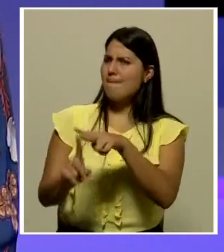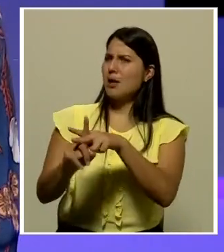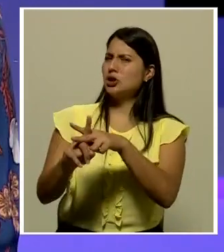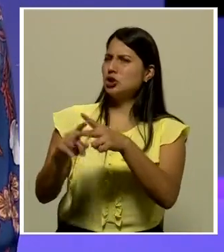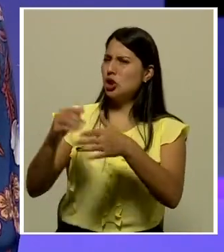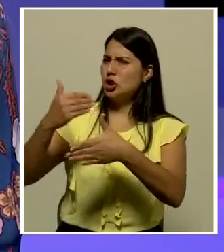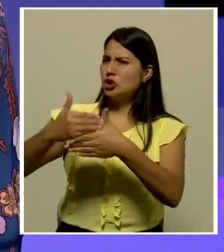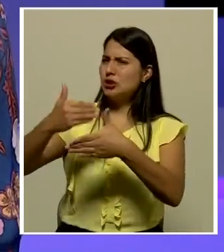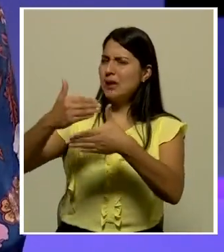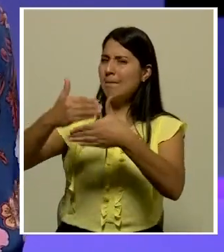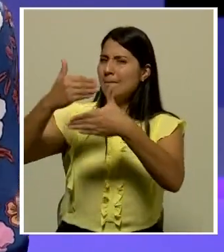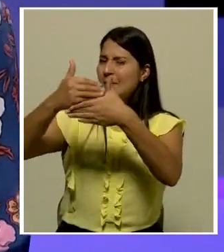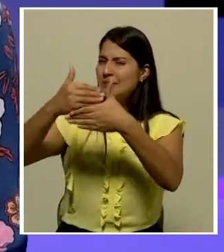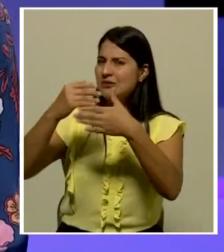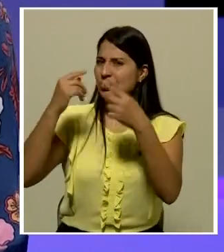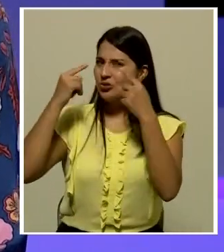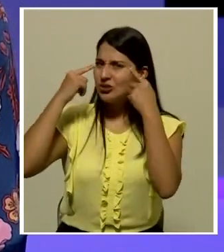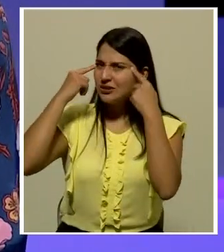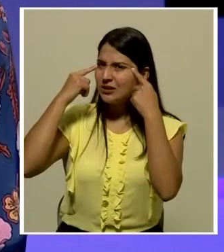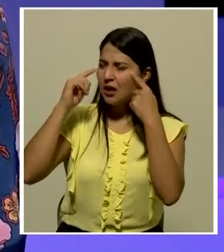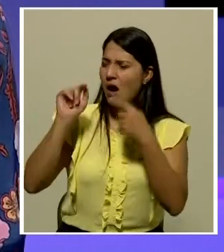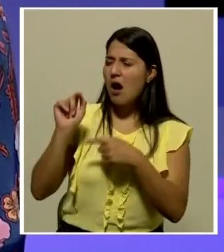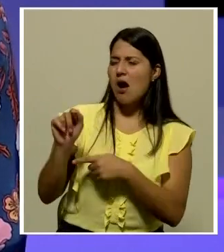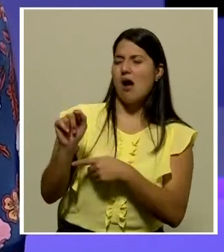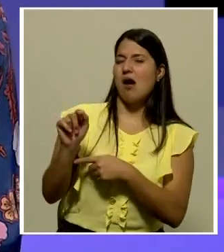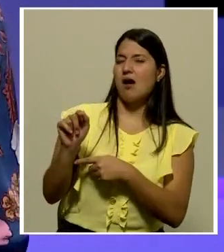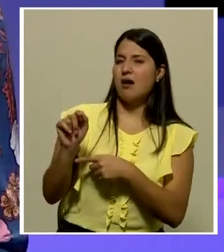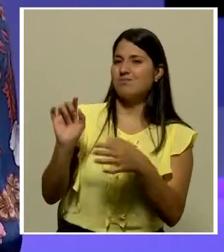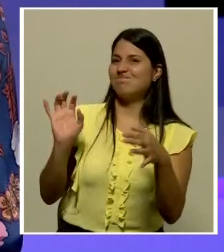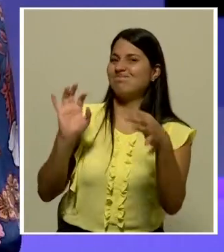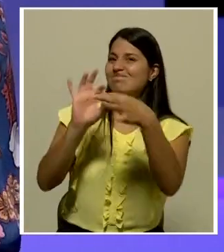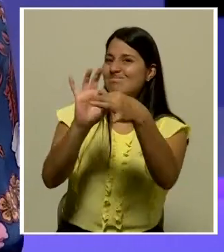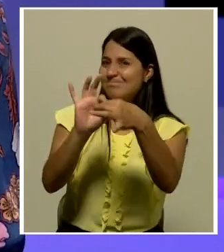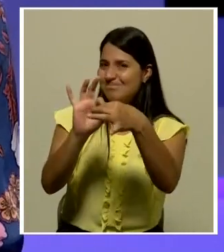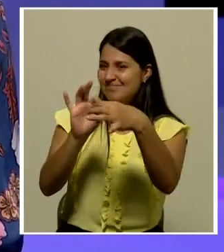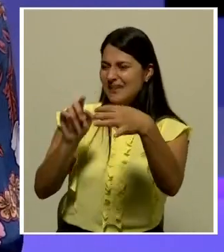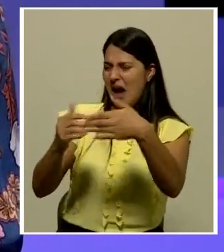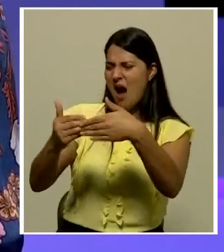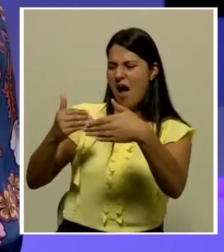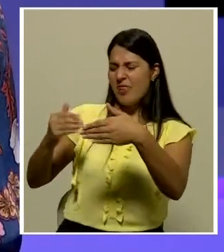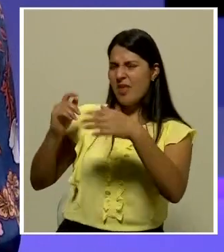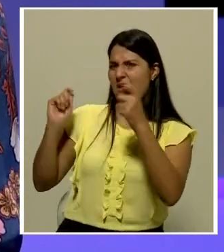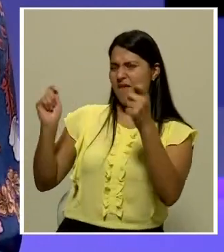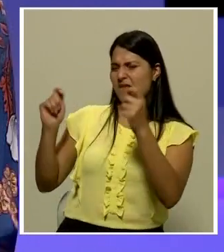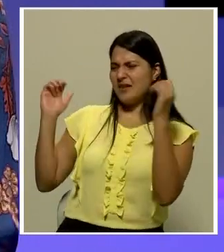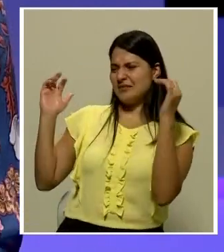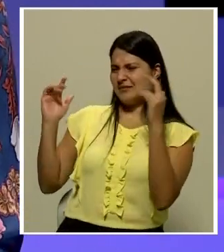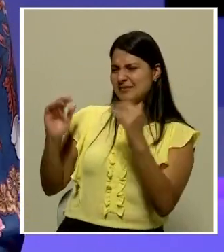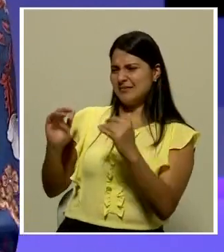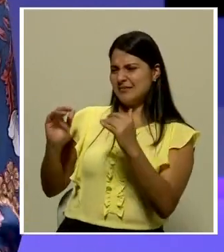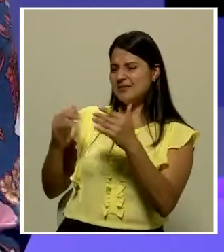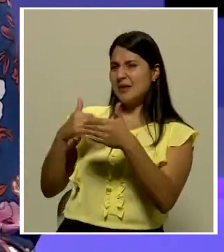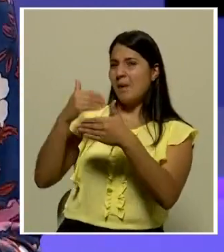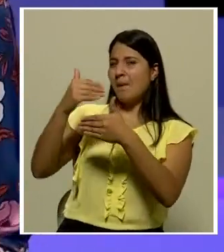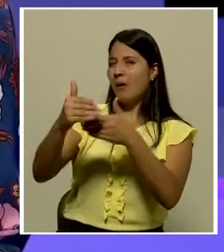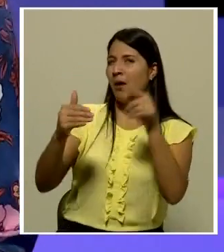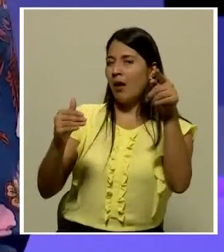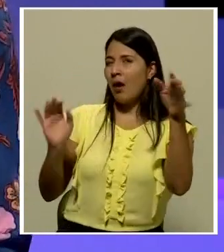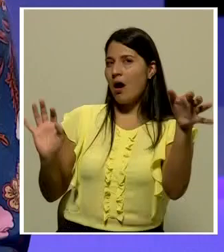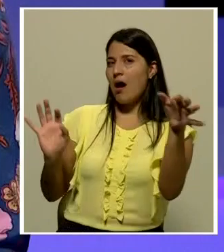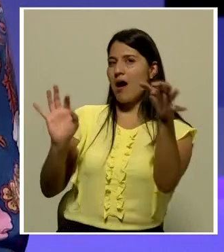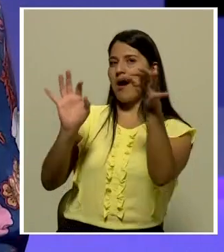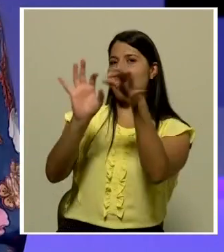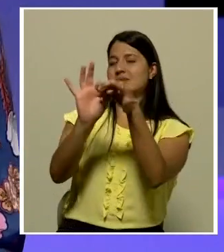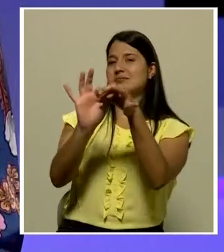cuestionamientos posteriores, esa foto fue como muy representativa, porque, ¿verdad?, terminaba como de mostrar ese rompecabezas,